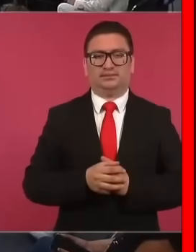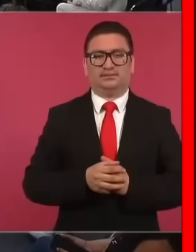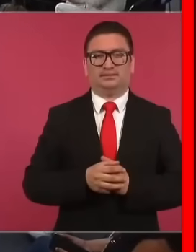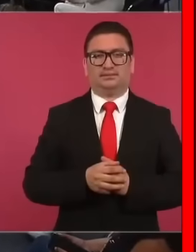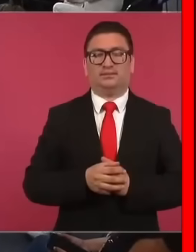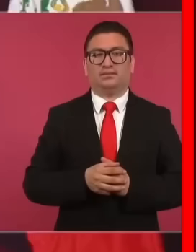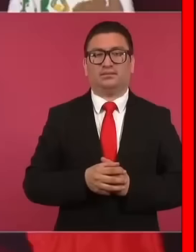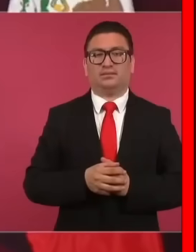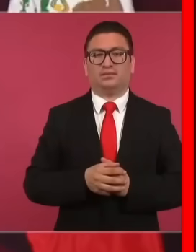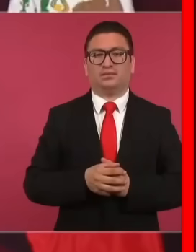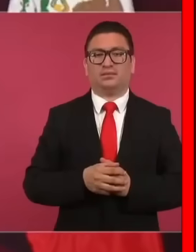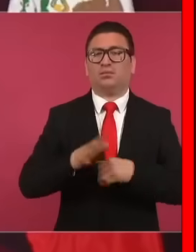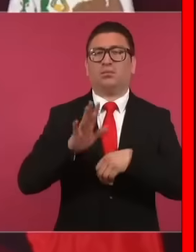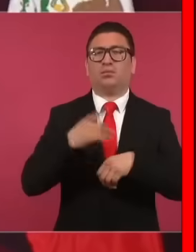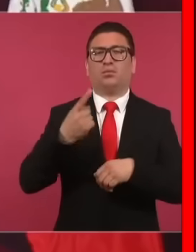Porque